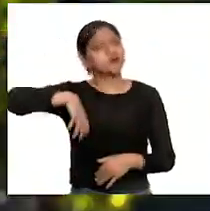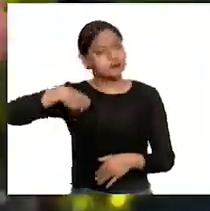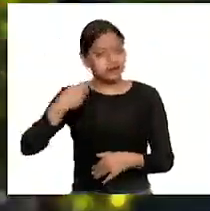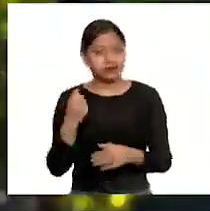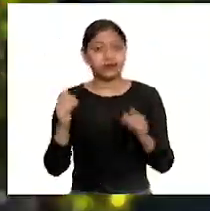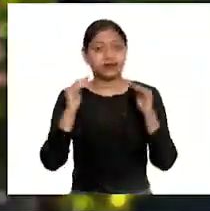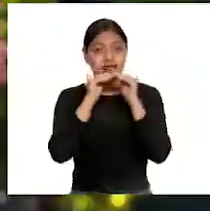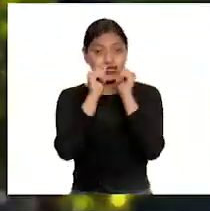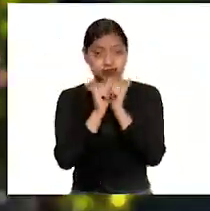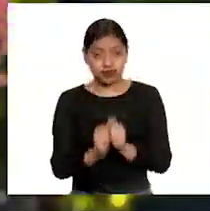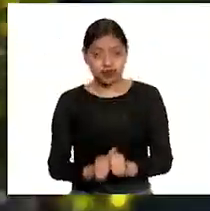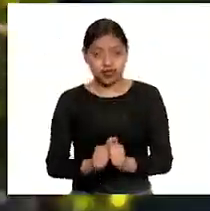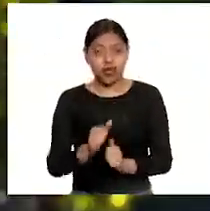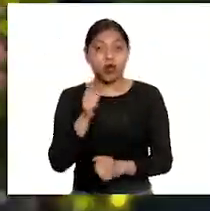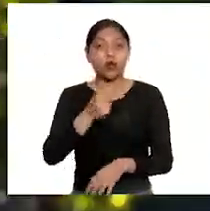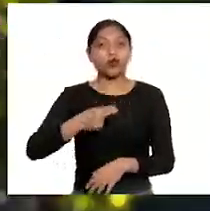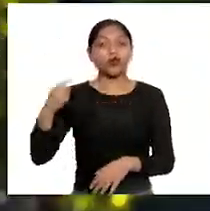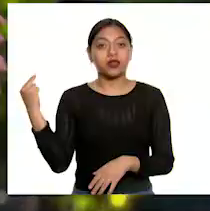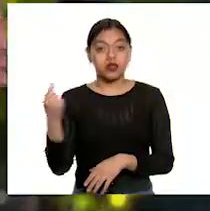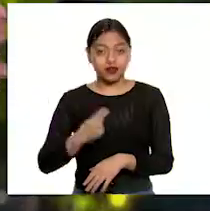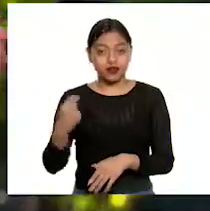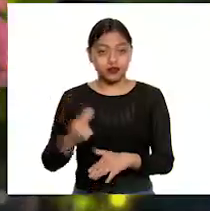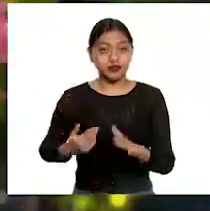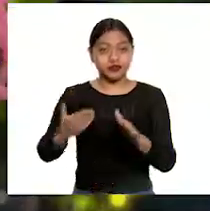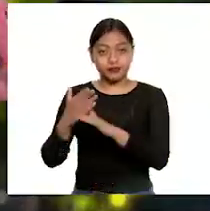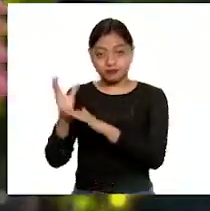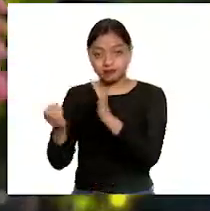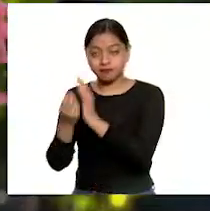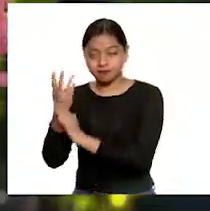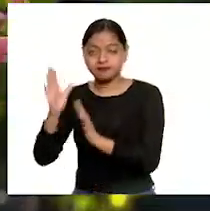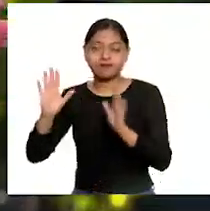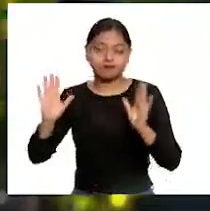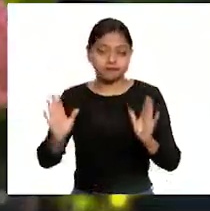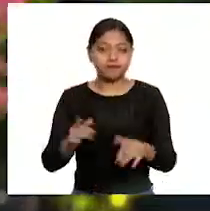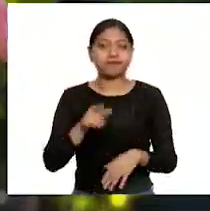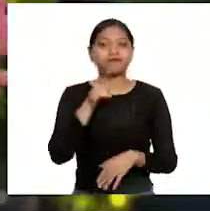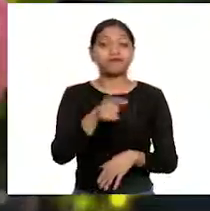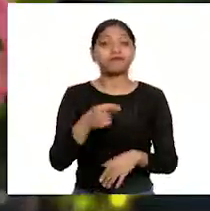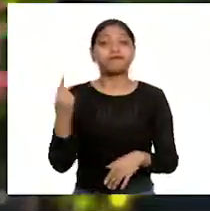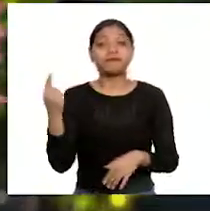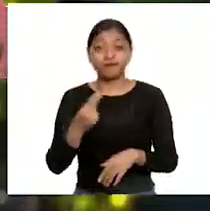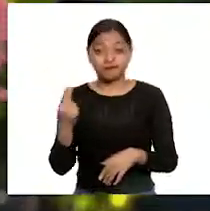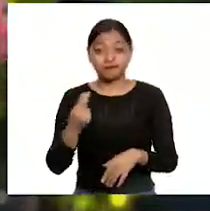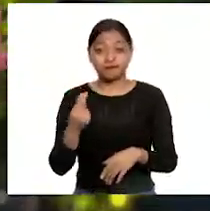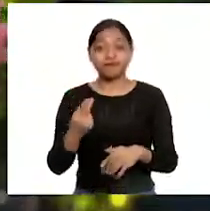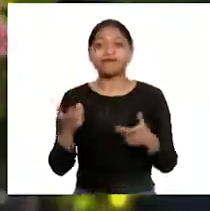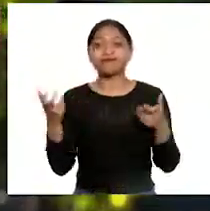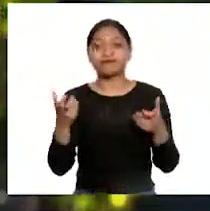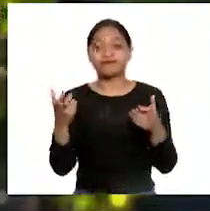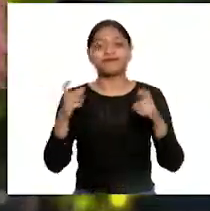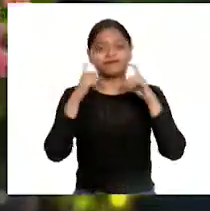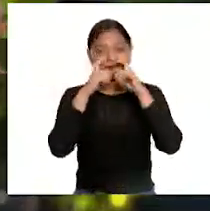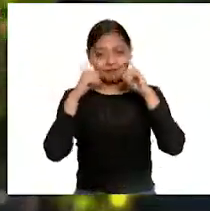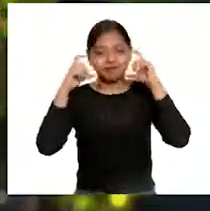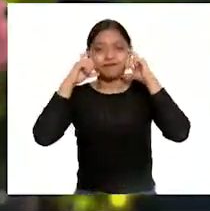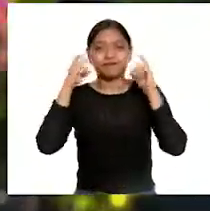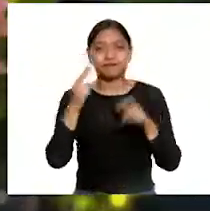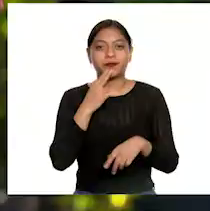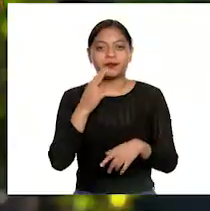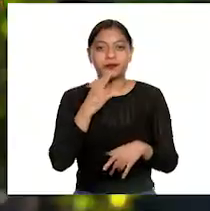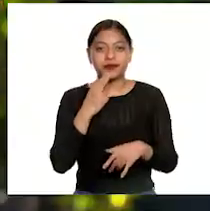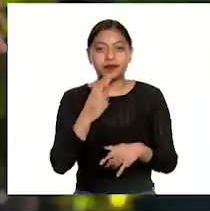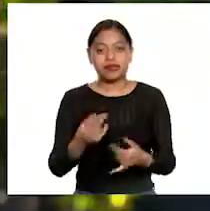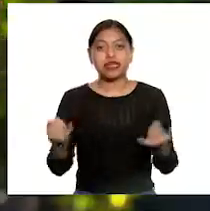no salir de casa a menos que sea muy necesario. Si lo haces, utiliza el